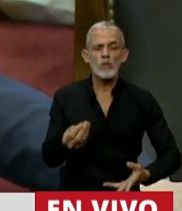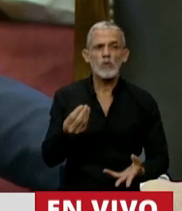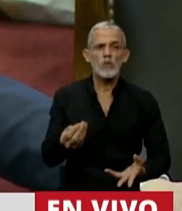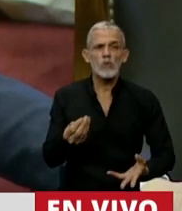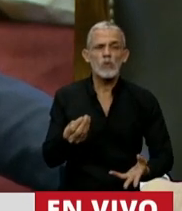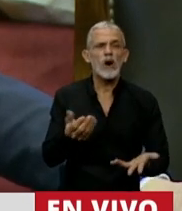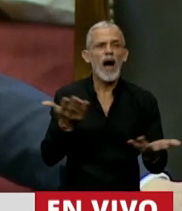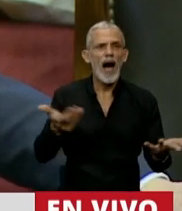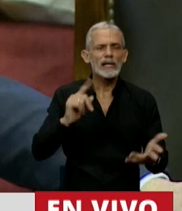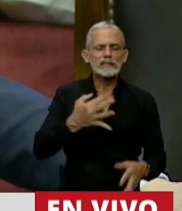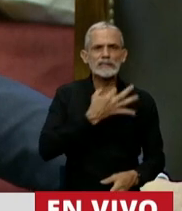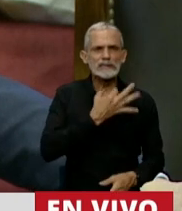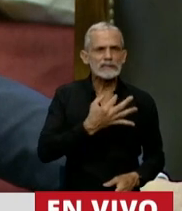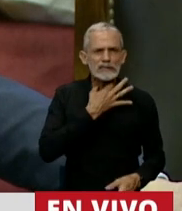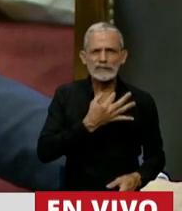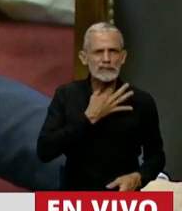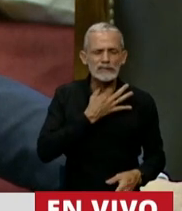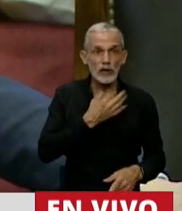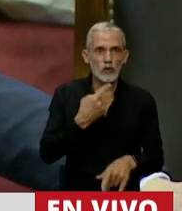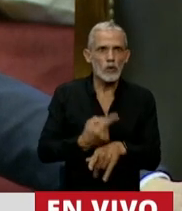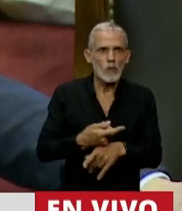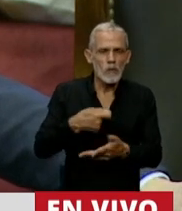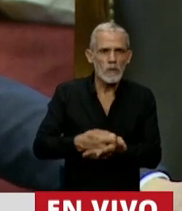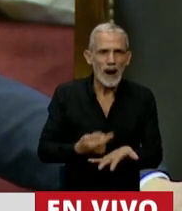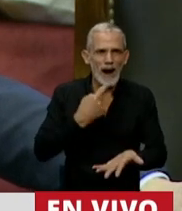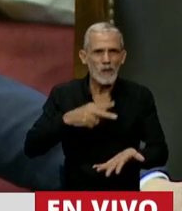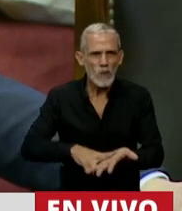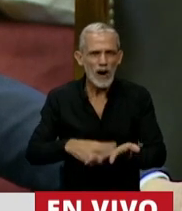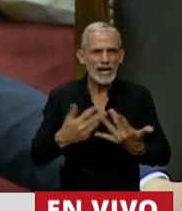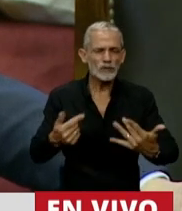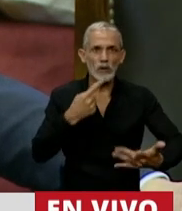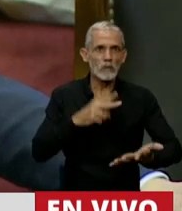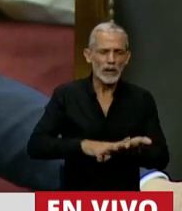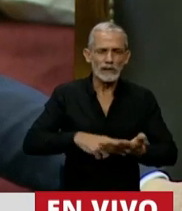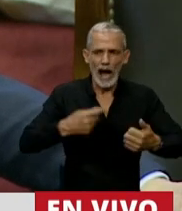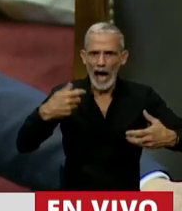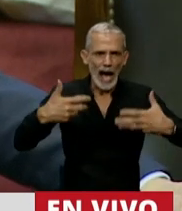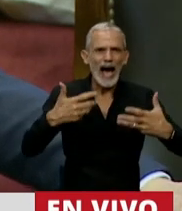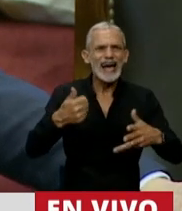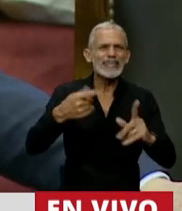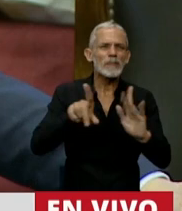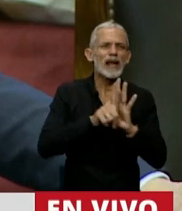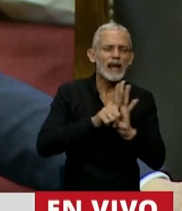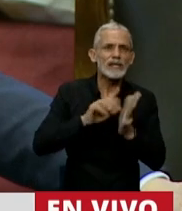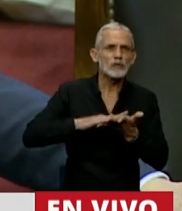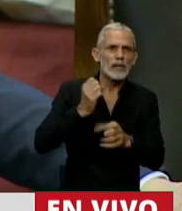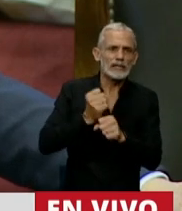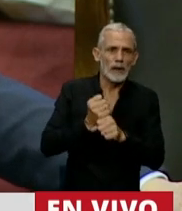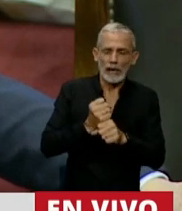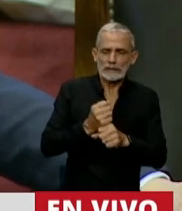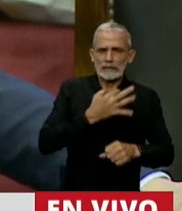están agobiados y agobiados no solamente por los impuestos sino por leyes laborales